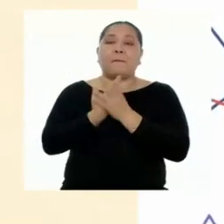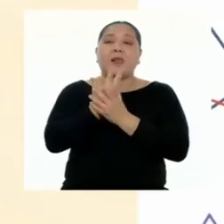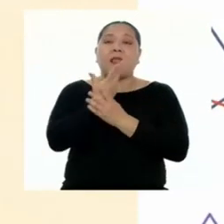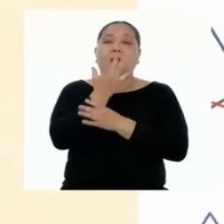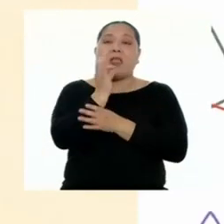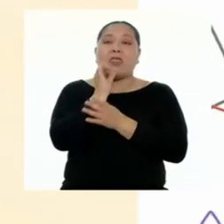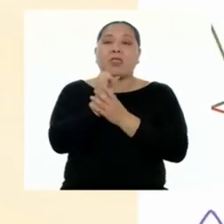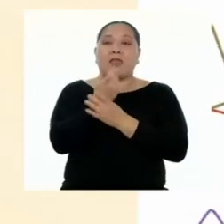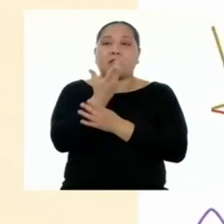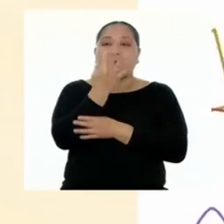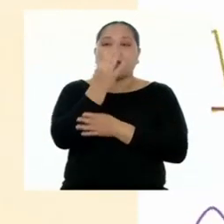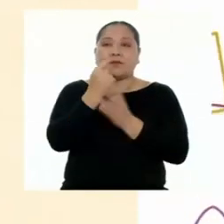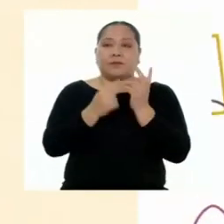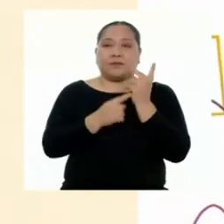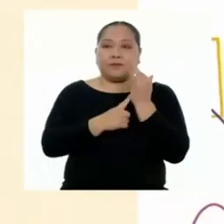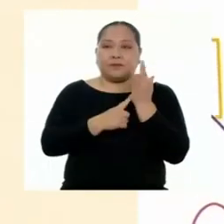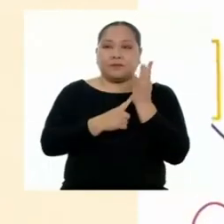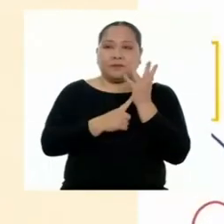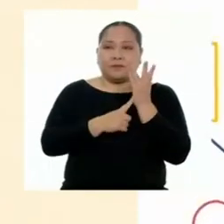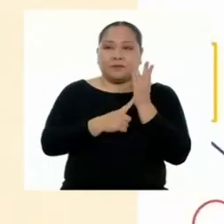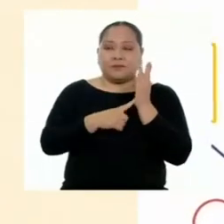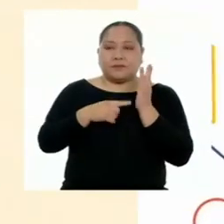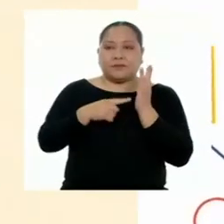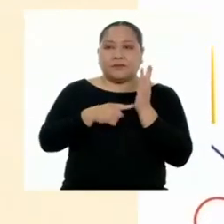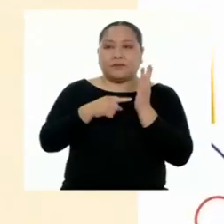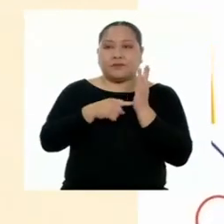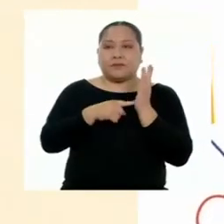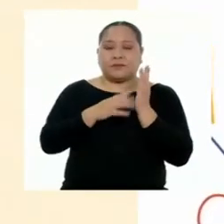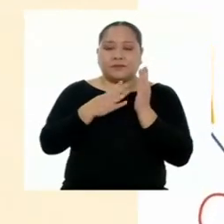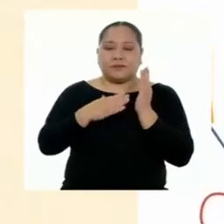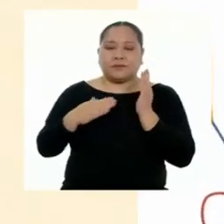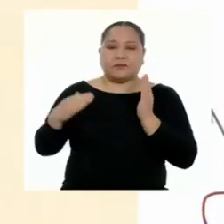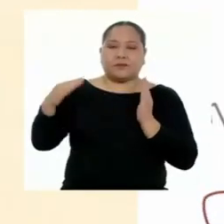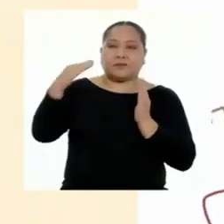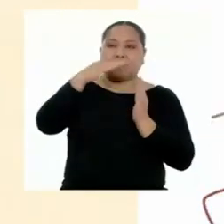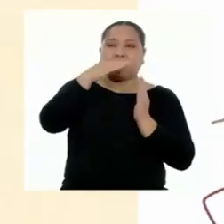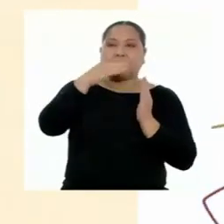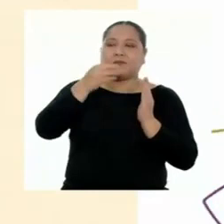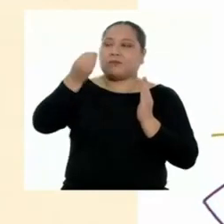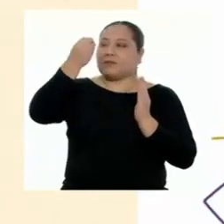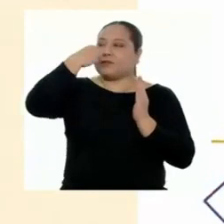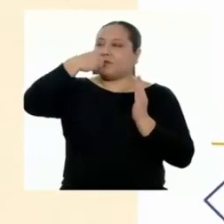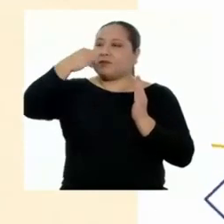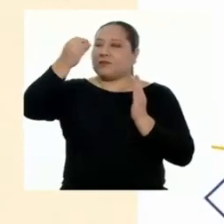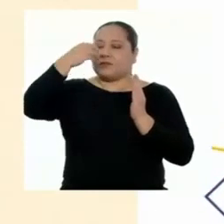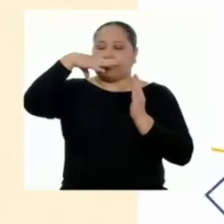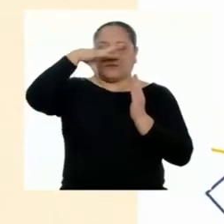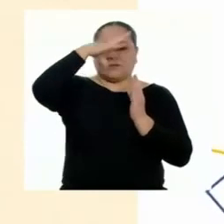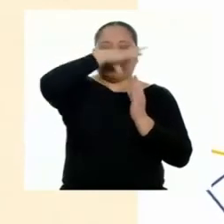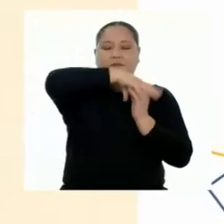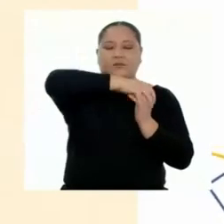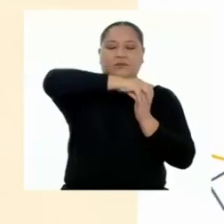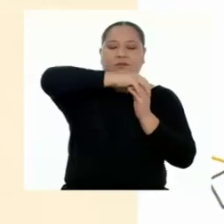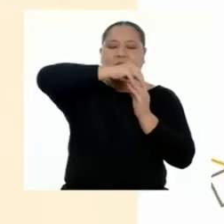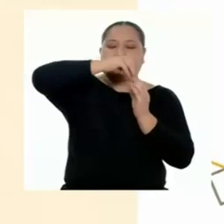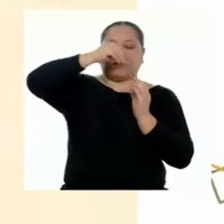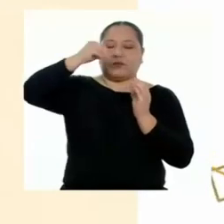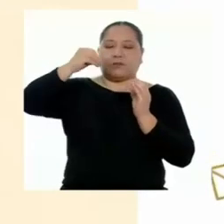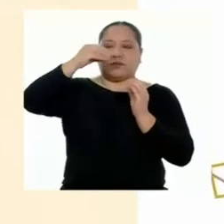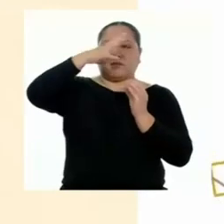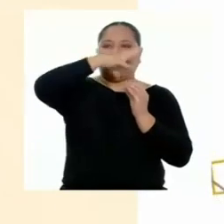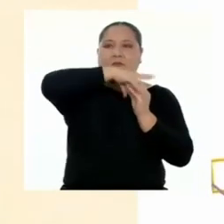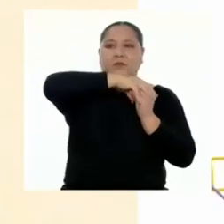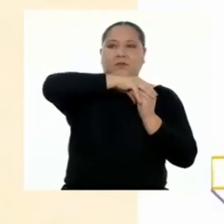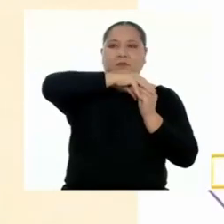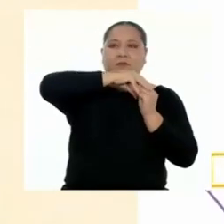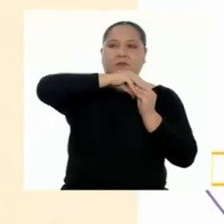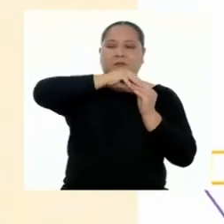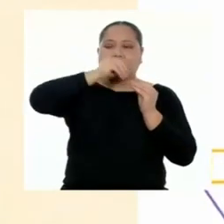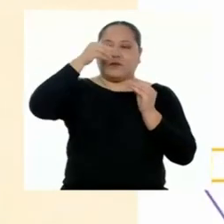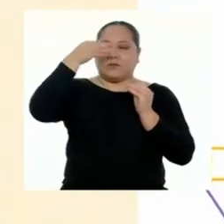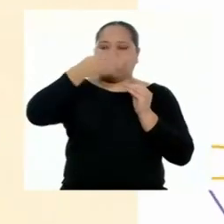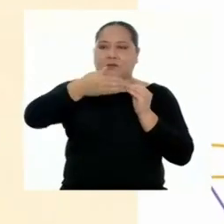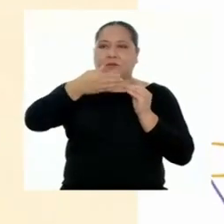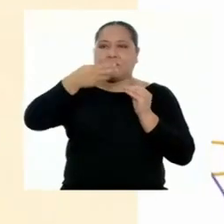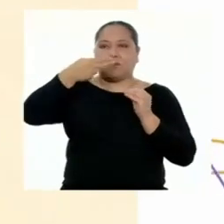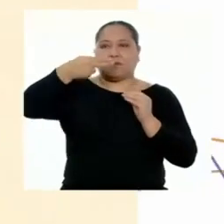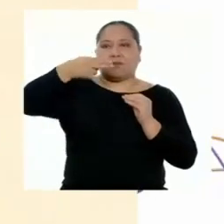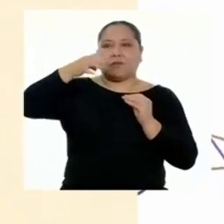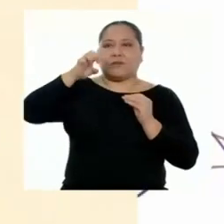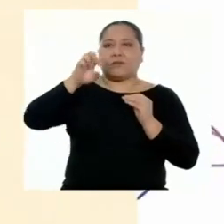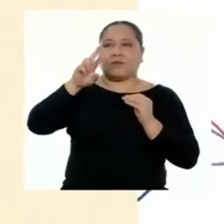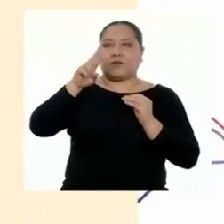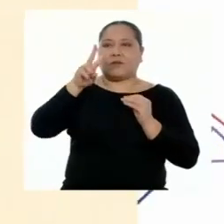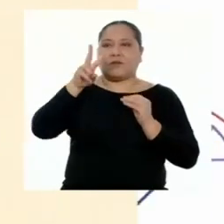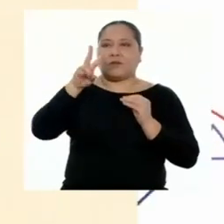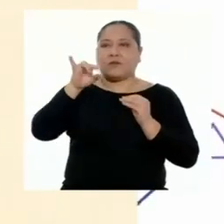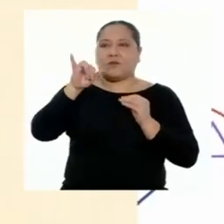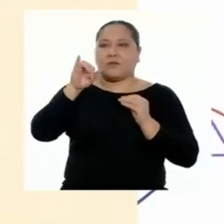nivel se encuentran los consumidores primarios. Estos son los que comen plantas y se les llama herbívoros. Tenemos,